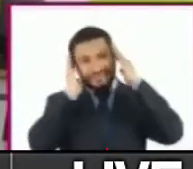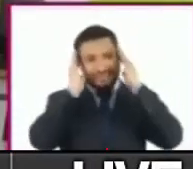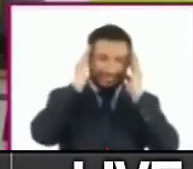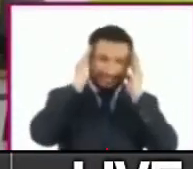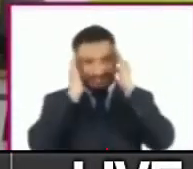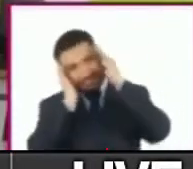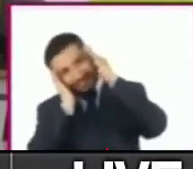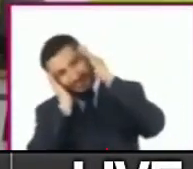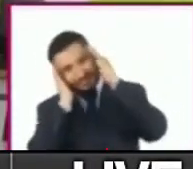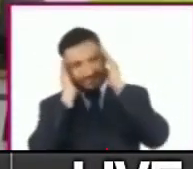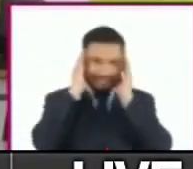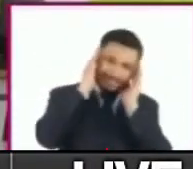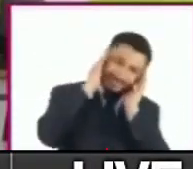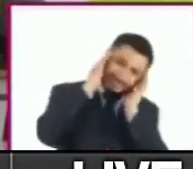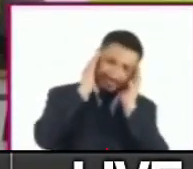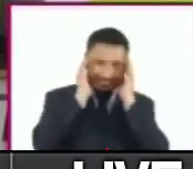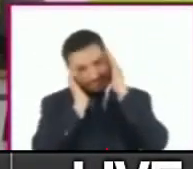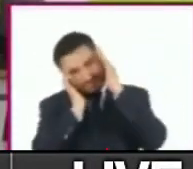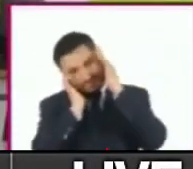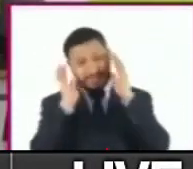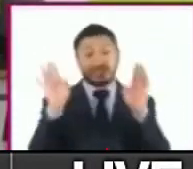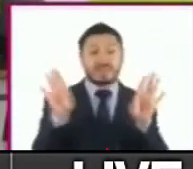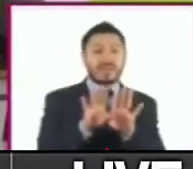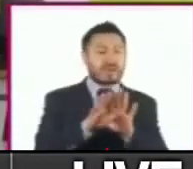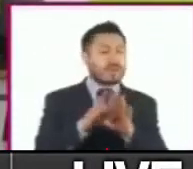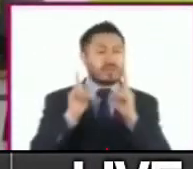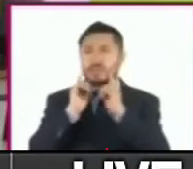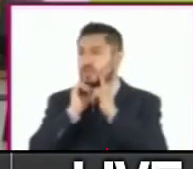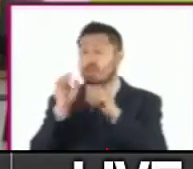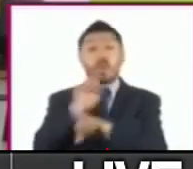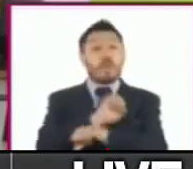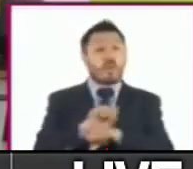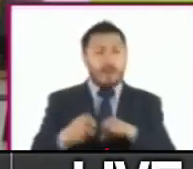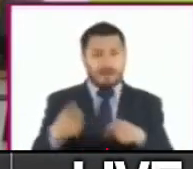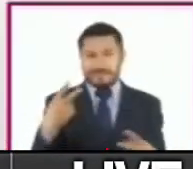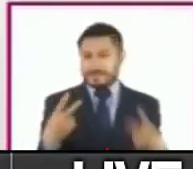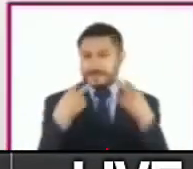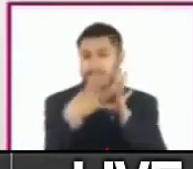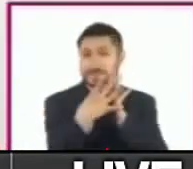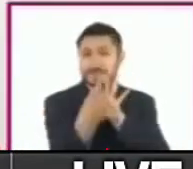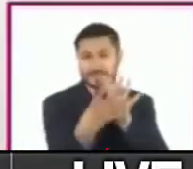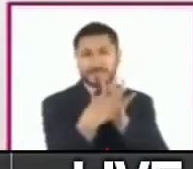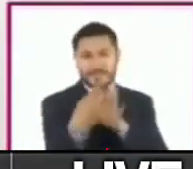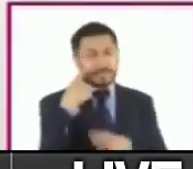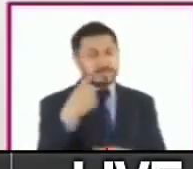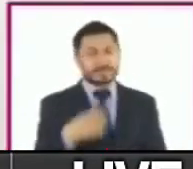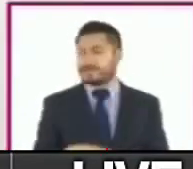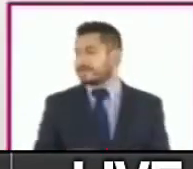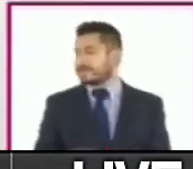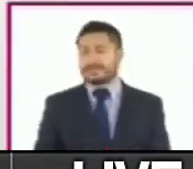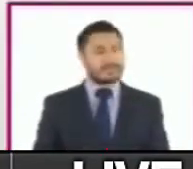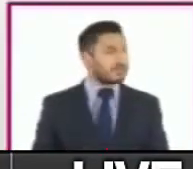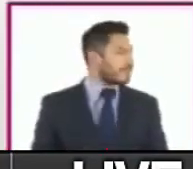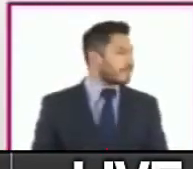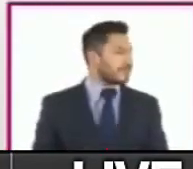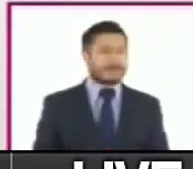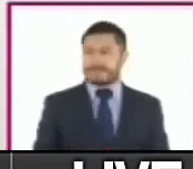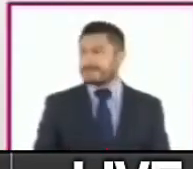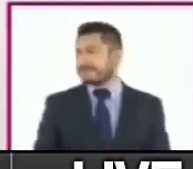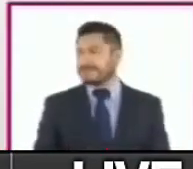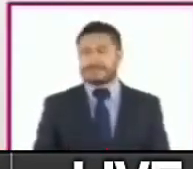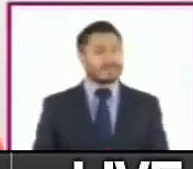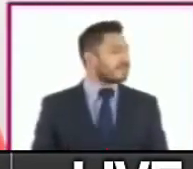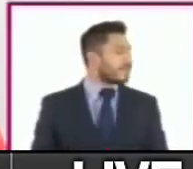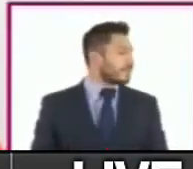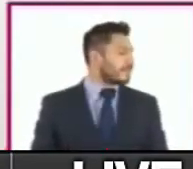derecha a izquierda, como diciendo que no, pero suave. ¿Listos? 1, 2, 3,